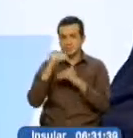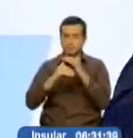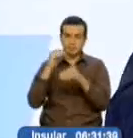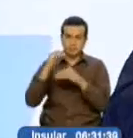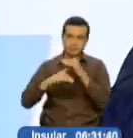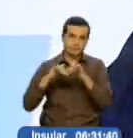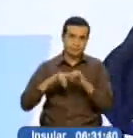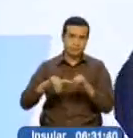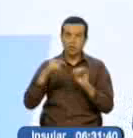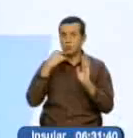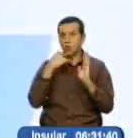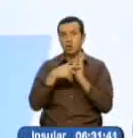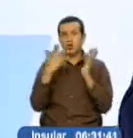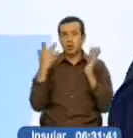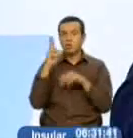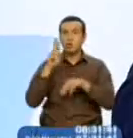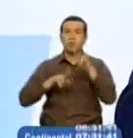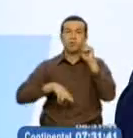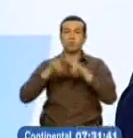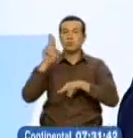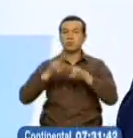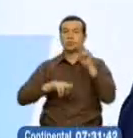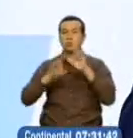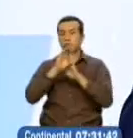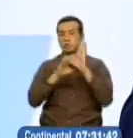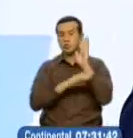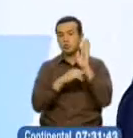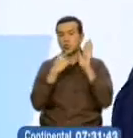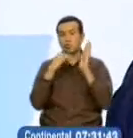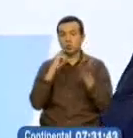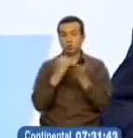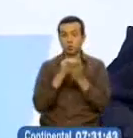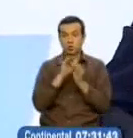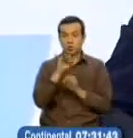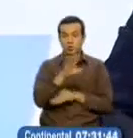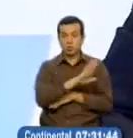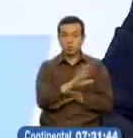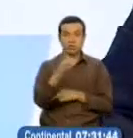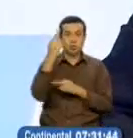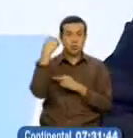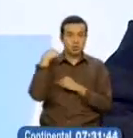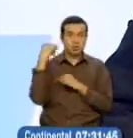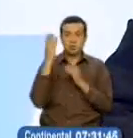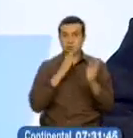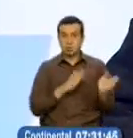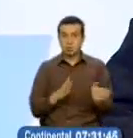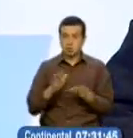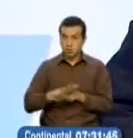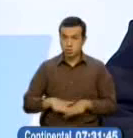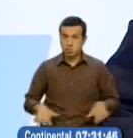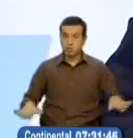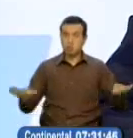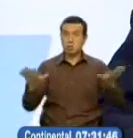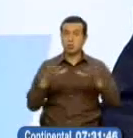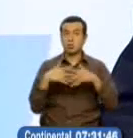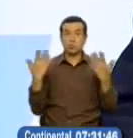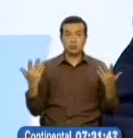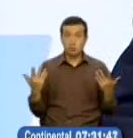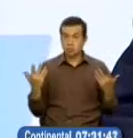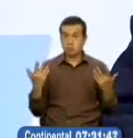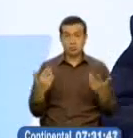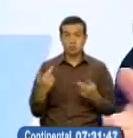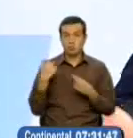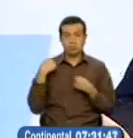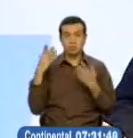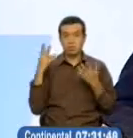camino. Por ejemplo, la Constitución dice que las juntas parroquiales tienen competencia para hacer ordenamiento territorial, pero no tienen